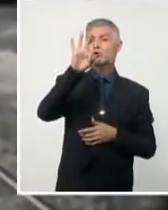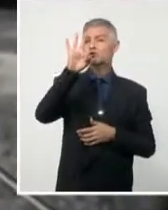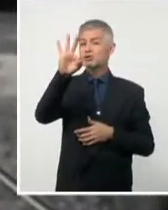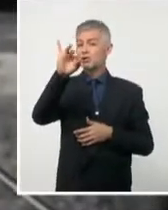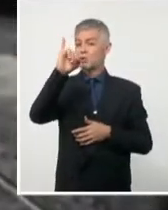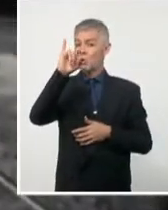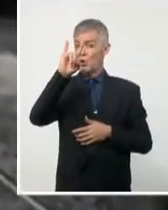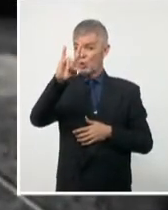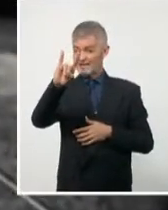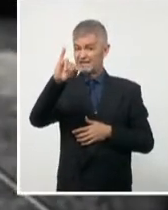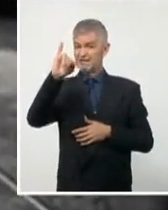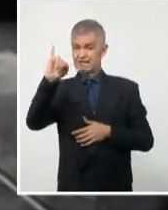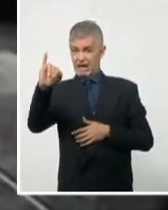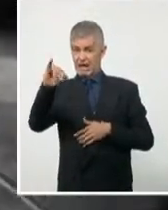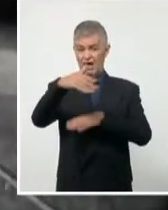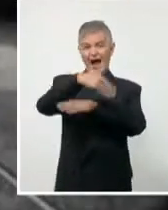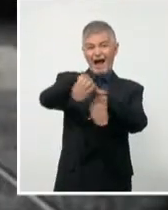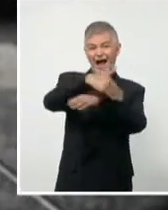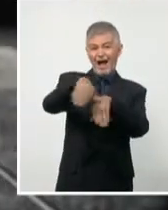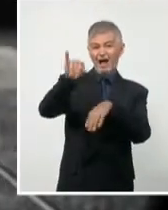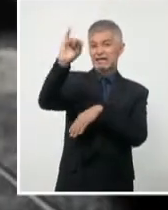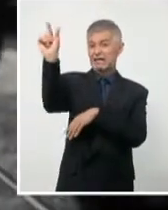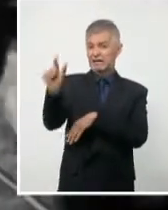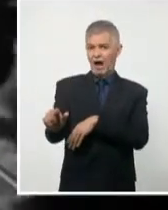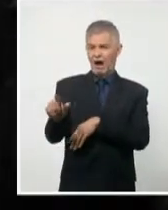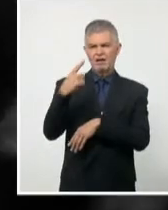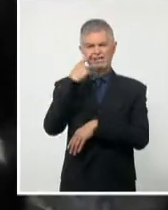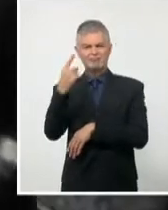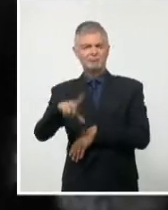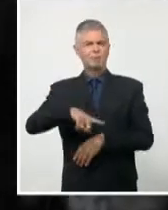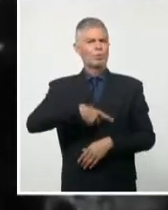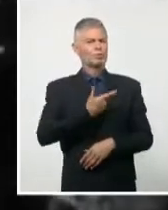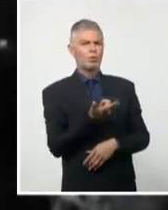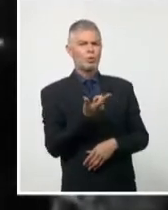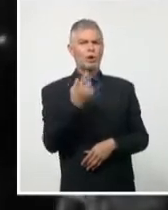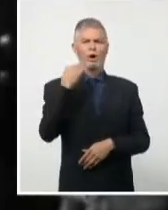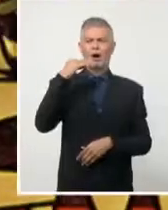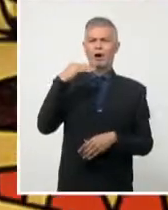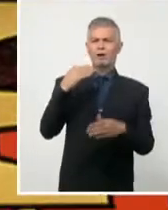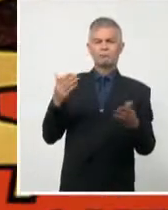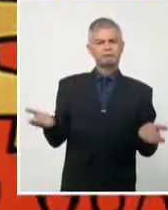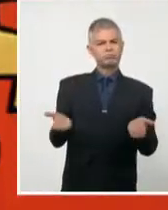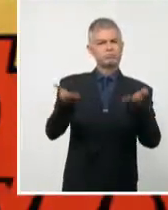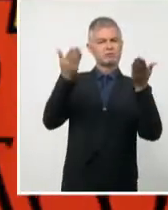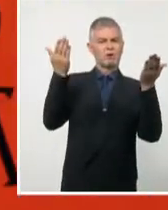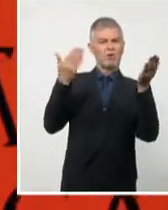...1896 y las calles de Italia respiran el ambiente de cultura y sofisticación que emana del viejo mundo.